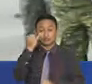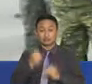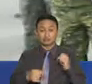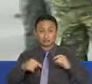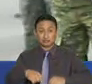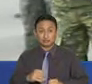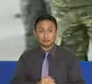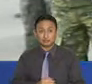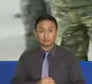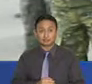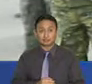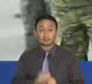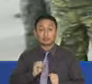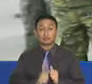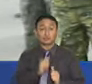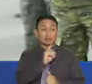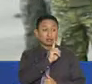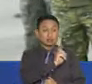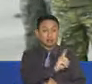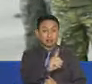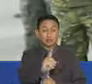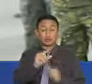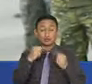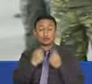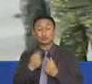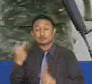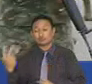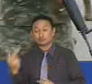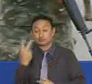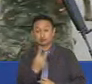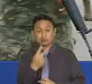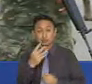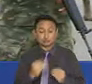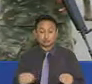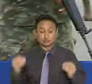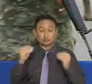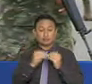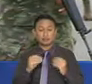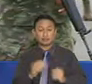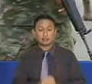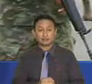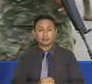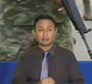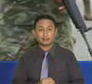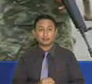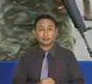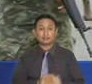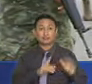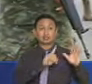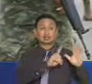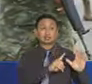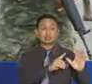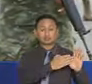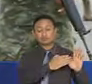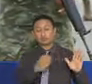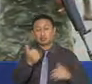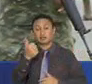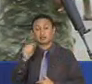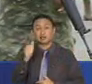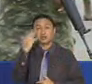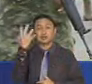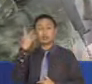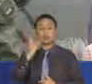para cada uno de los dos grupos se incrementará de seis a diez